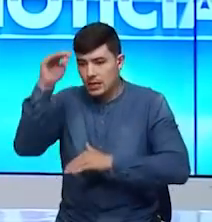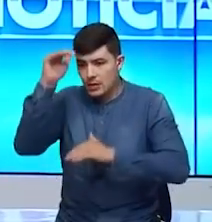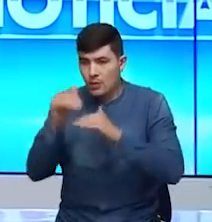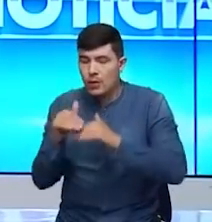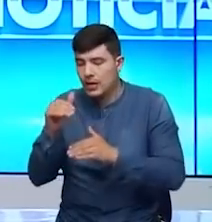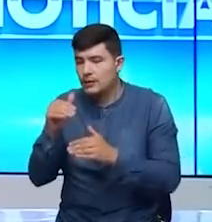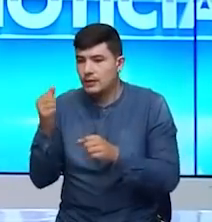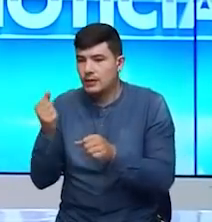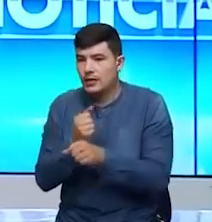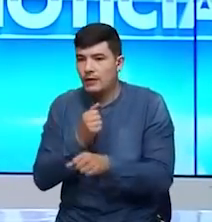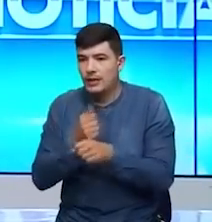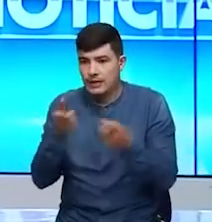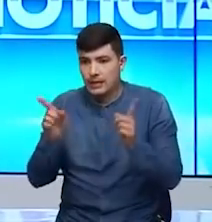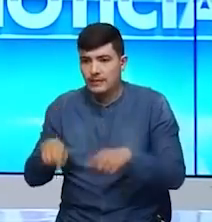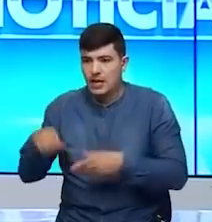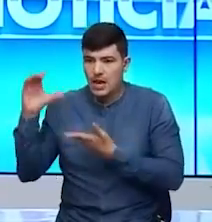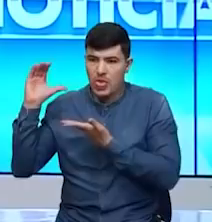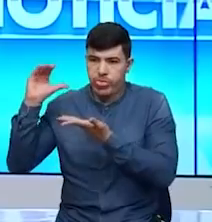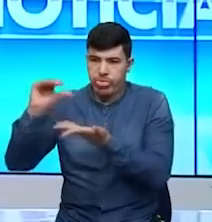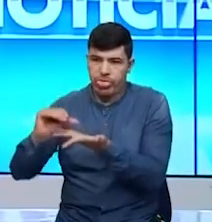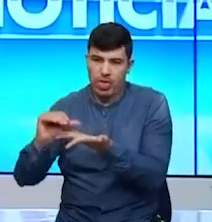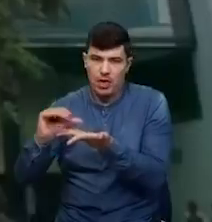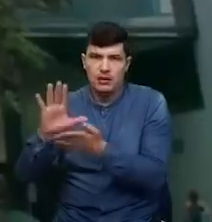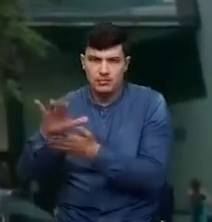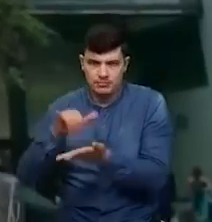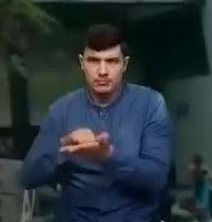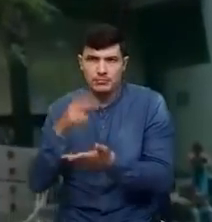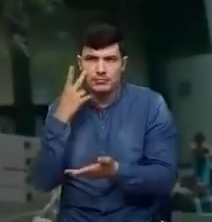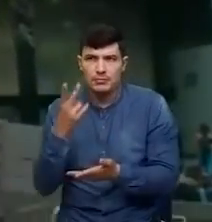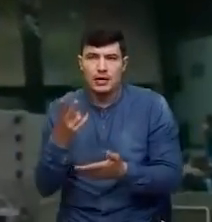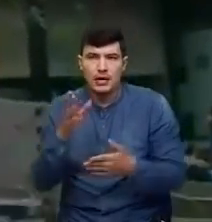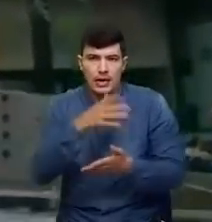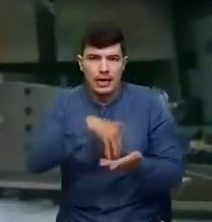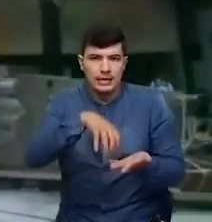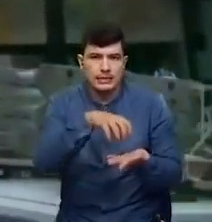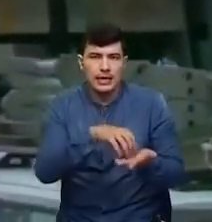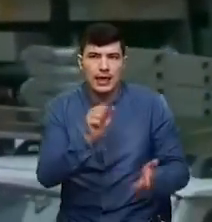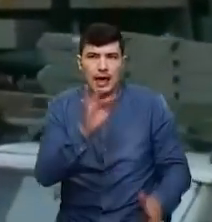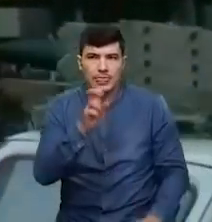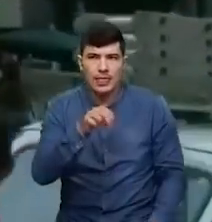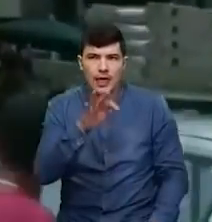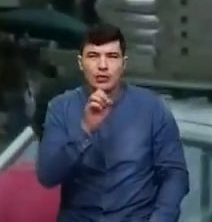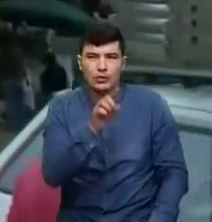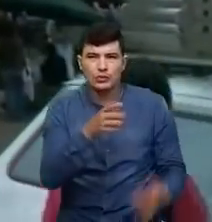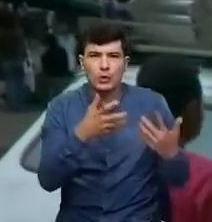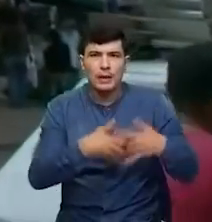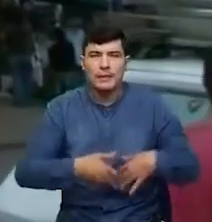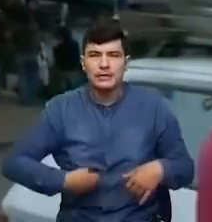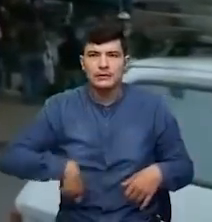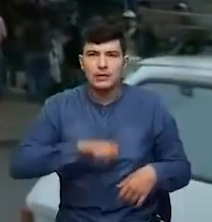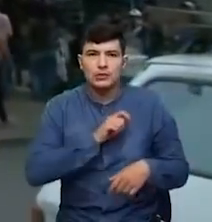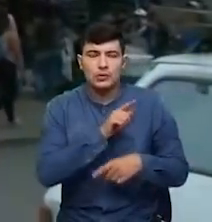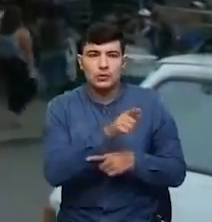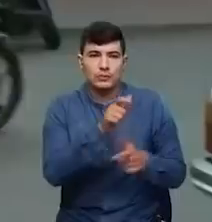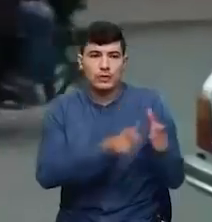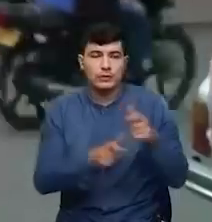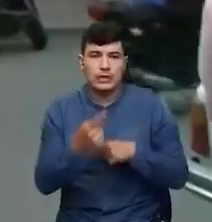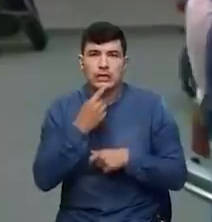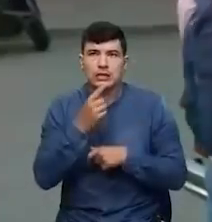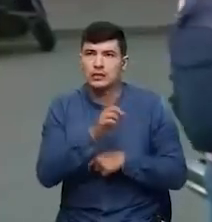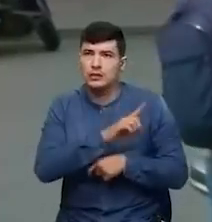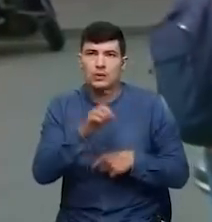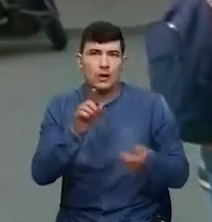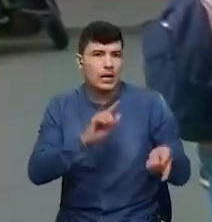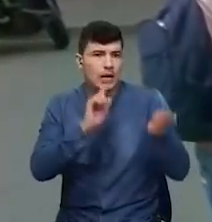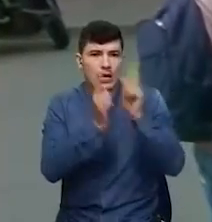y los sueldos significativamente. Esta es la sede de Atento, una empresa española que, según sus empleados, arbitrariamente